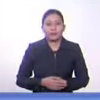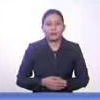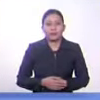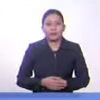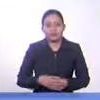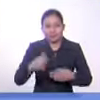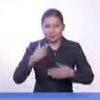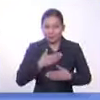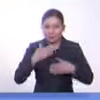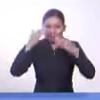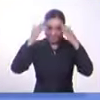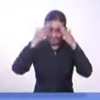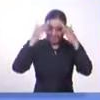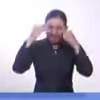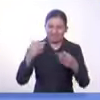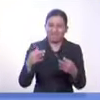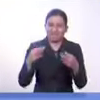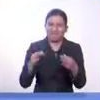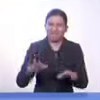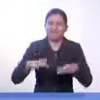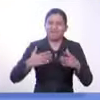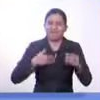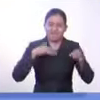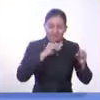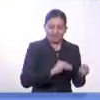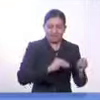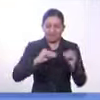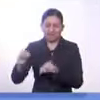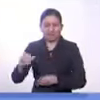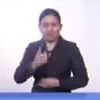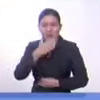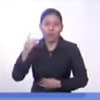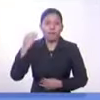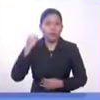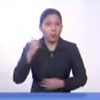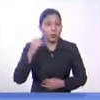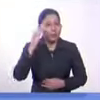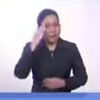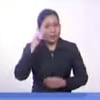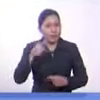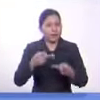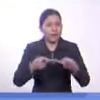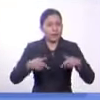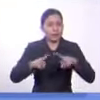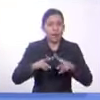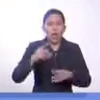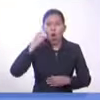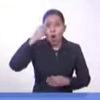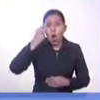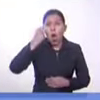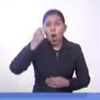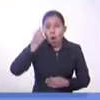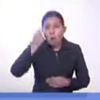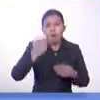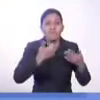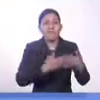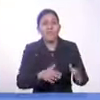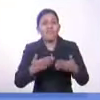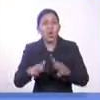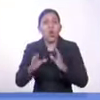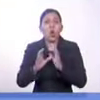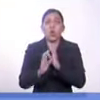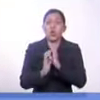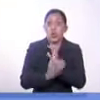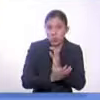Creo que lo que hemos aprendido con la migración es a valorar la diferencia, es decir, a comprender que hay diversidad cultural, que